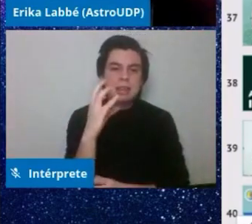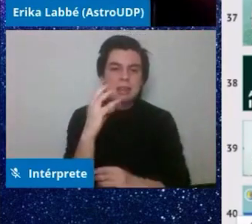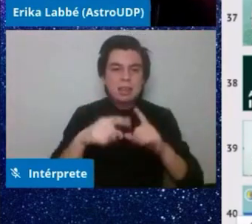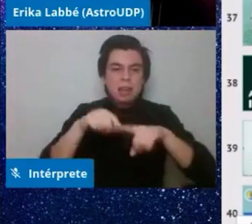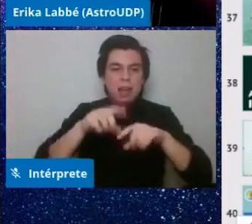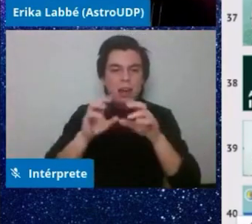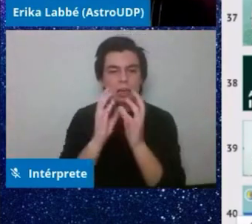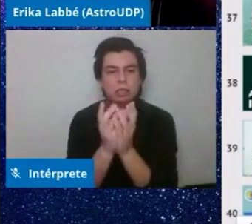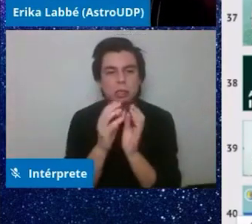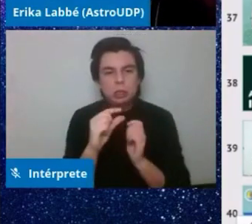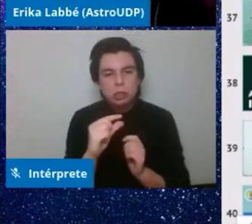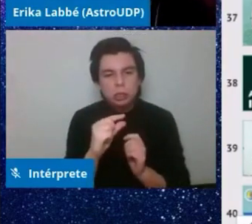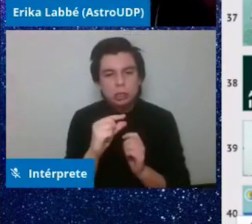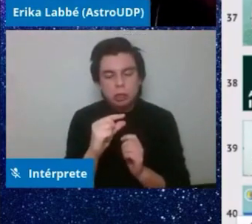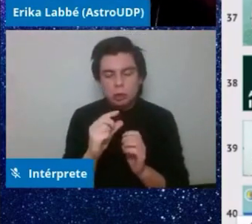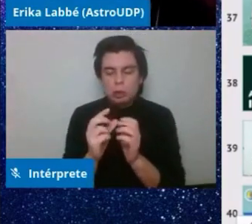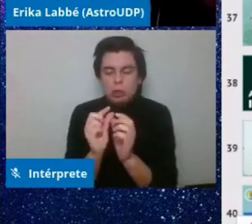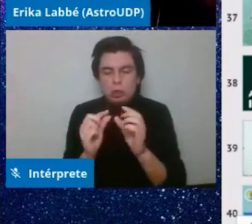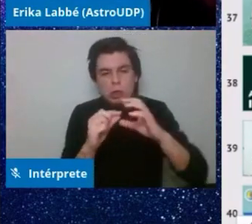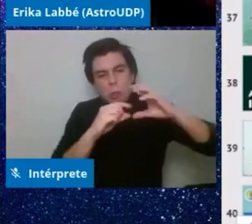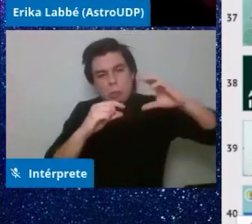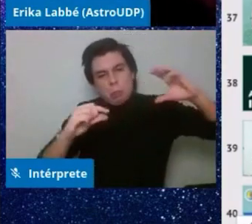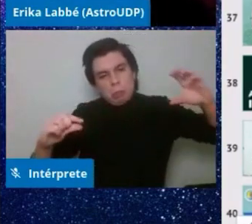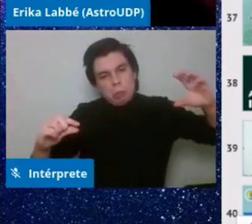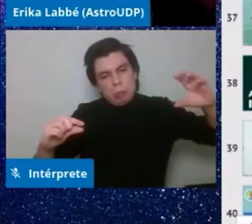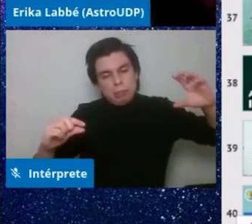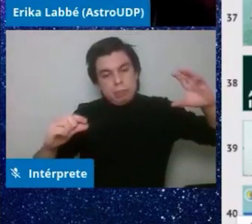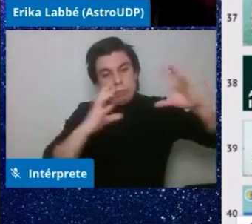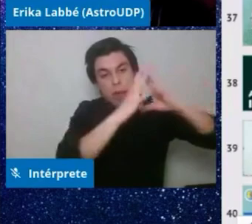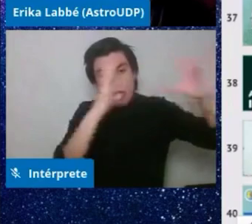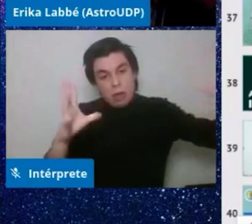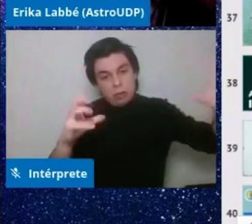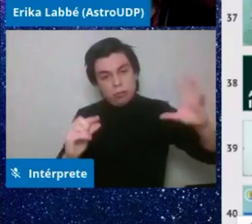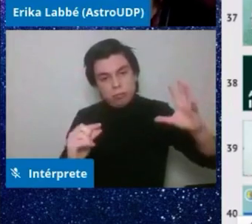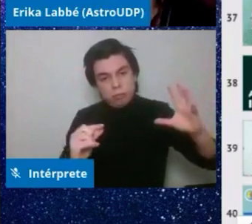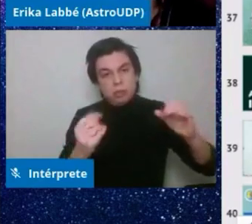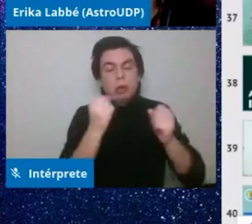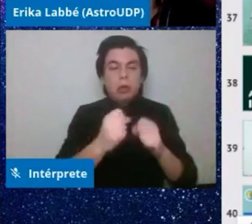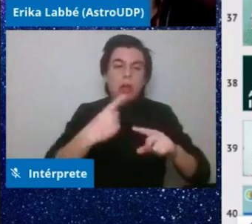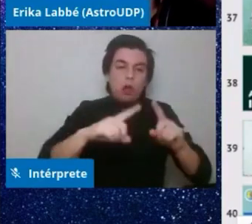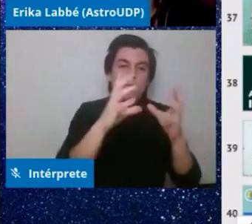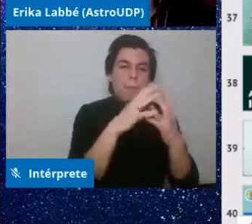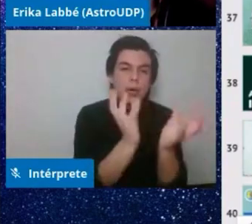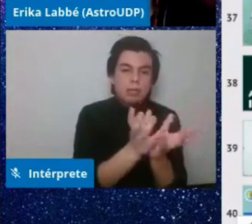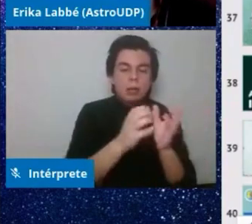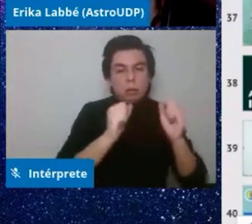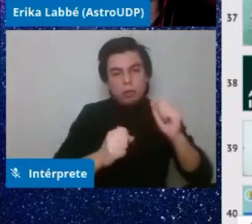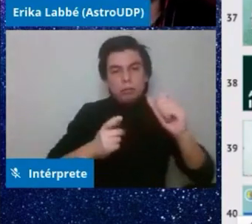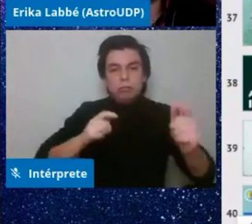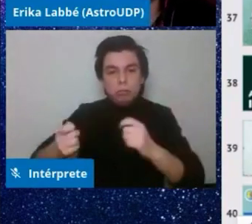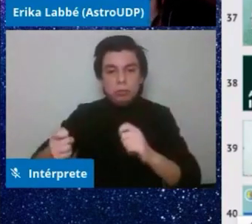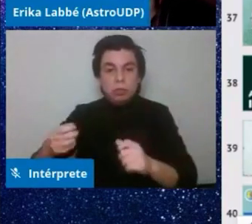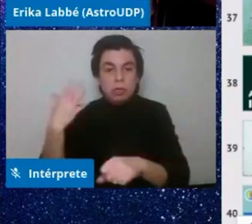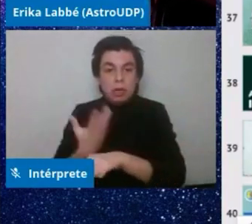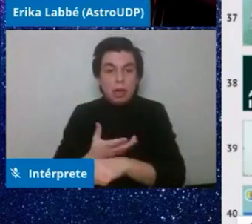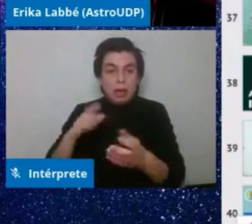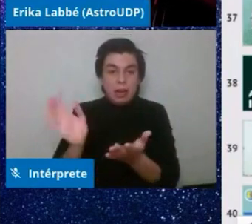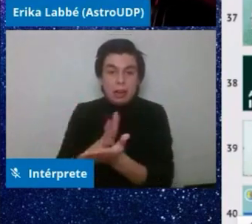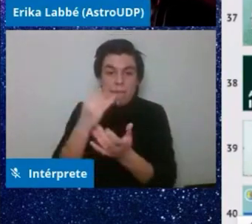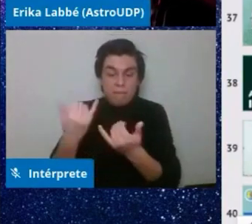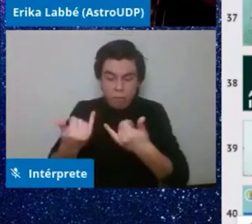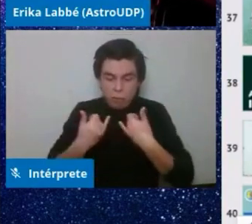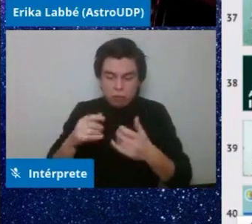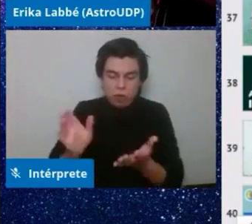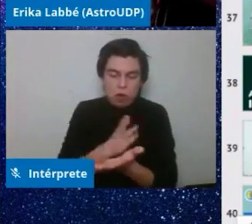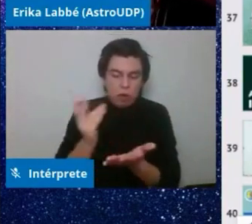otra escala de distancia también. Entonces es mucha información muy interesante que uno no conoce porque en los libros no te la pueden mostrar.